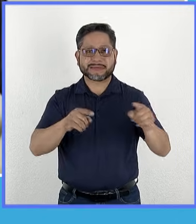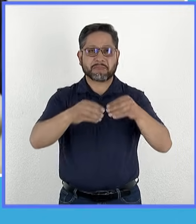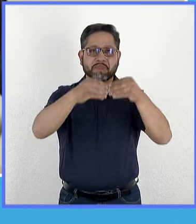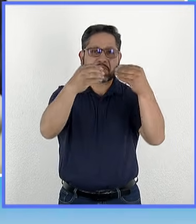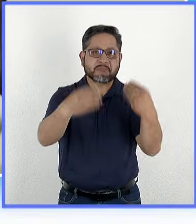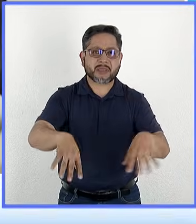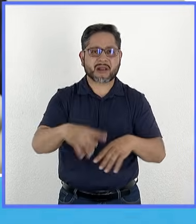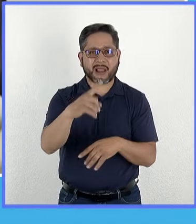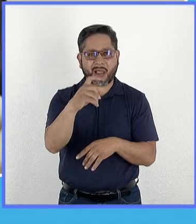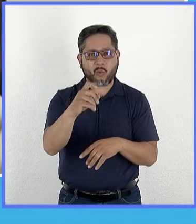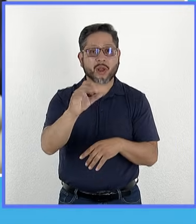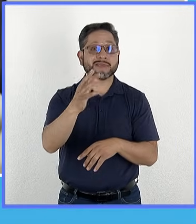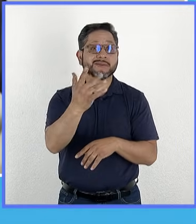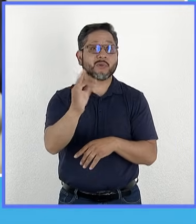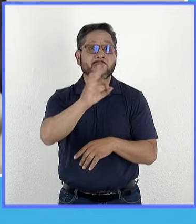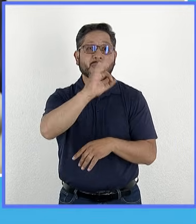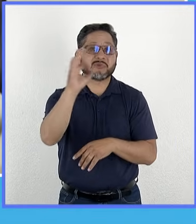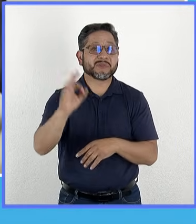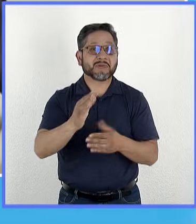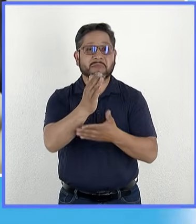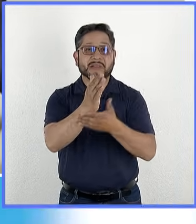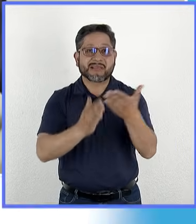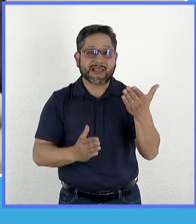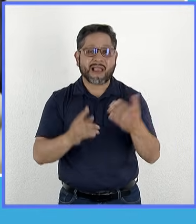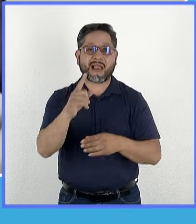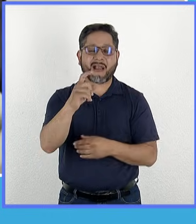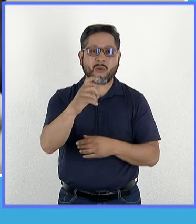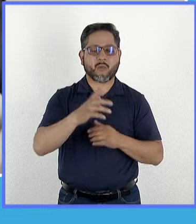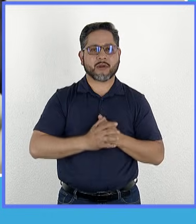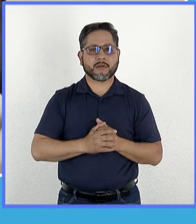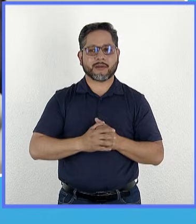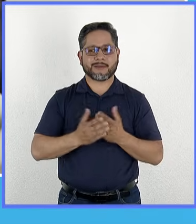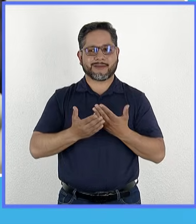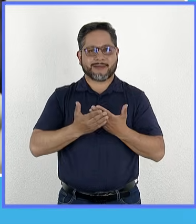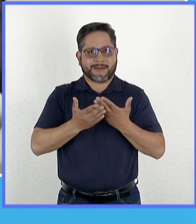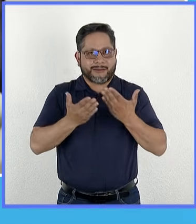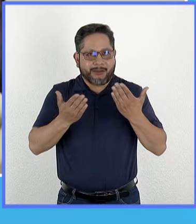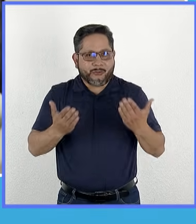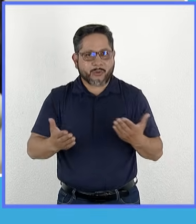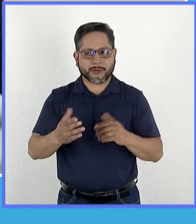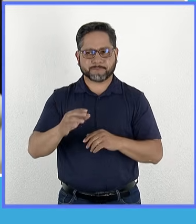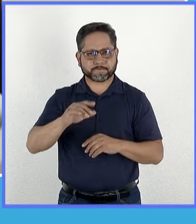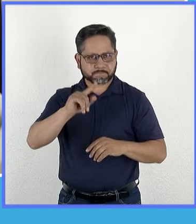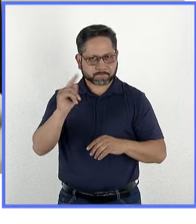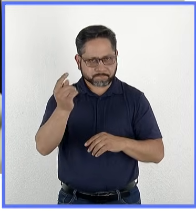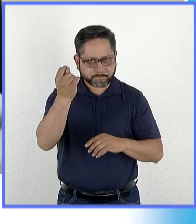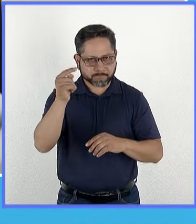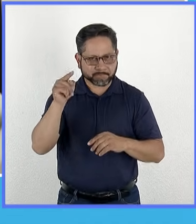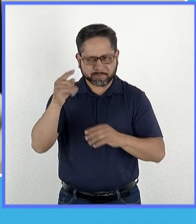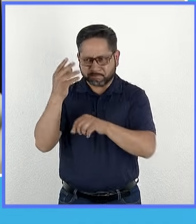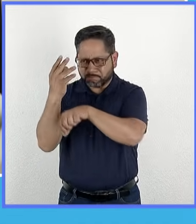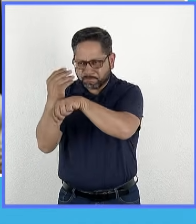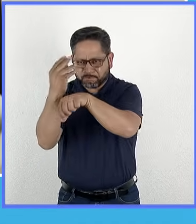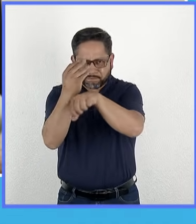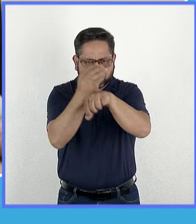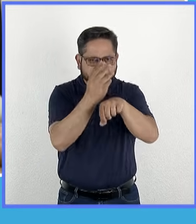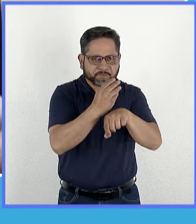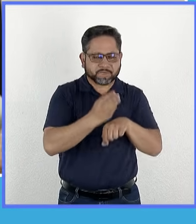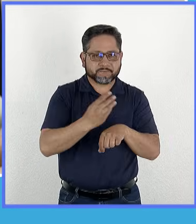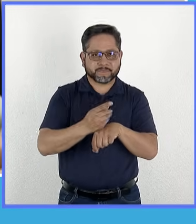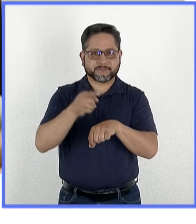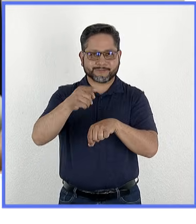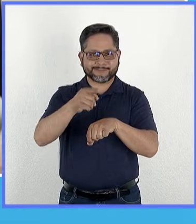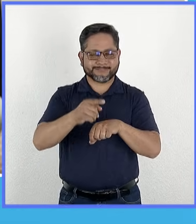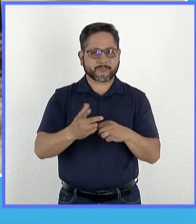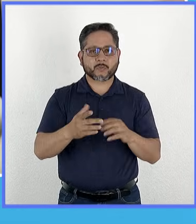de más del 50%. Entonces, al momento en que se tecnifica, y la tecnificación es desde el revestimiento de los